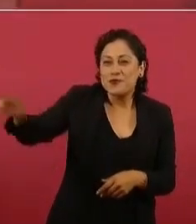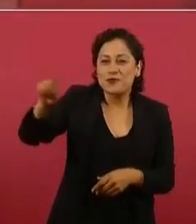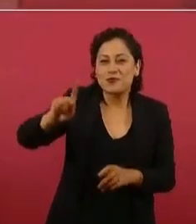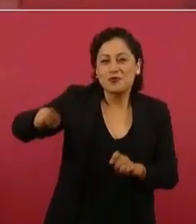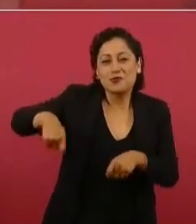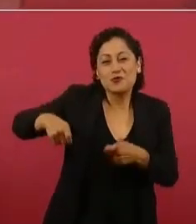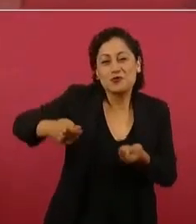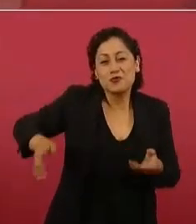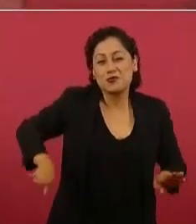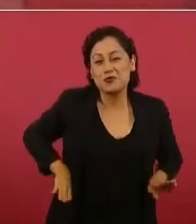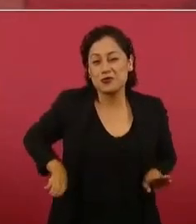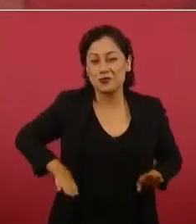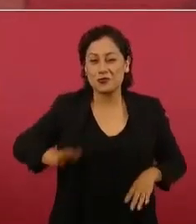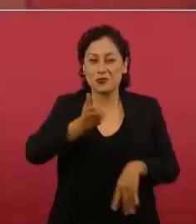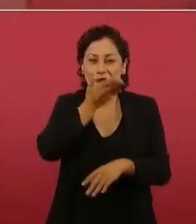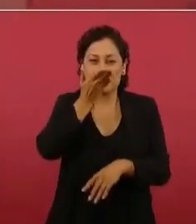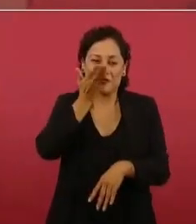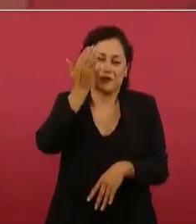Yo